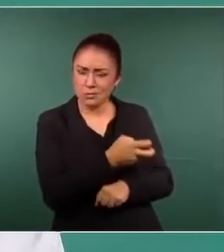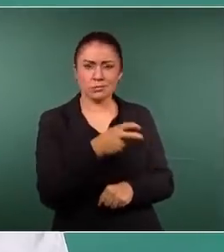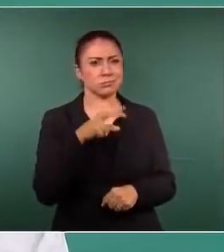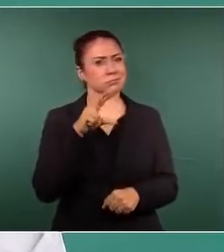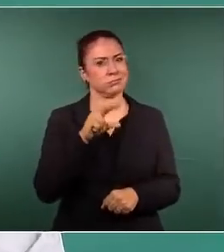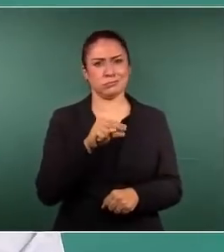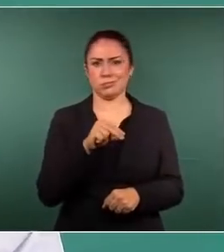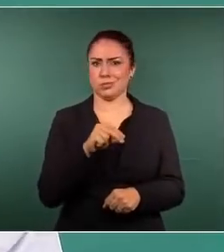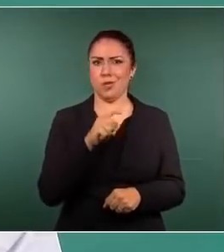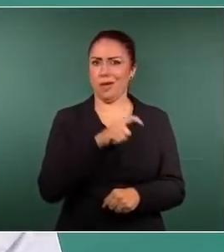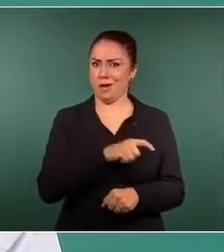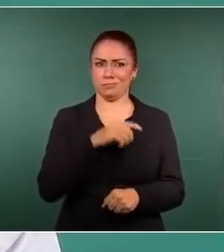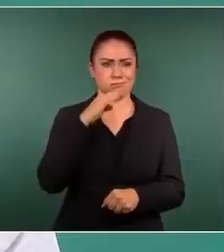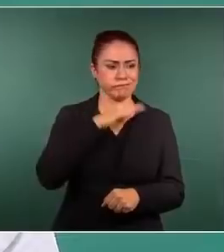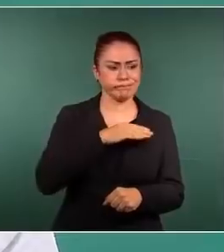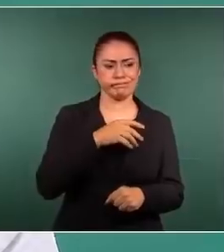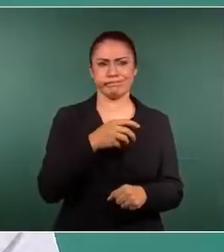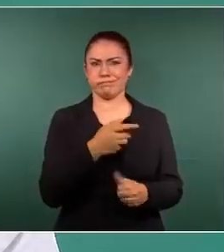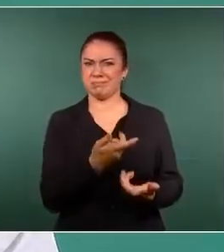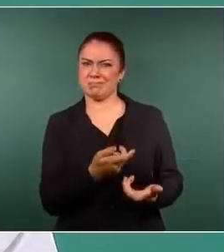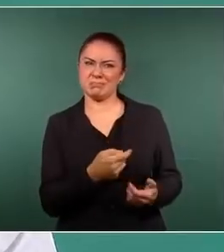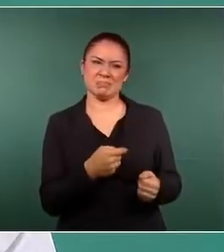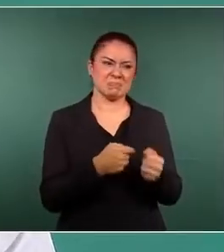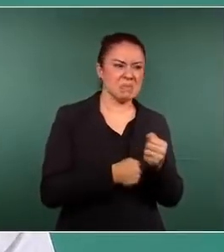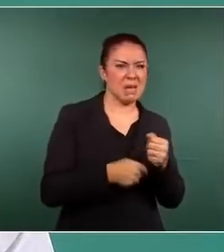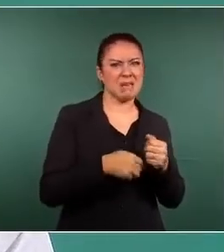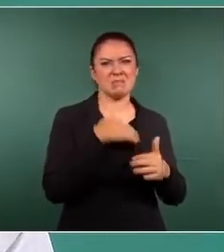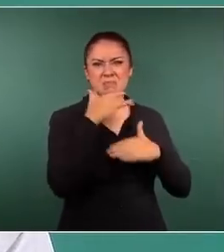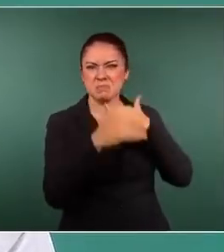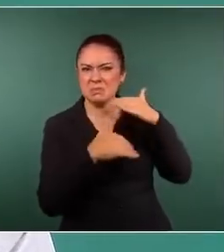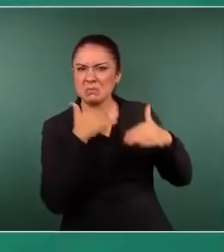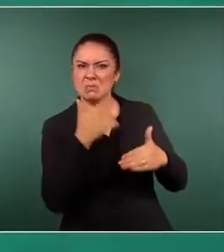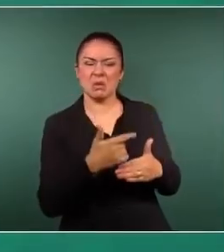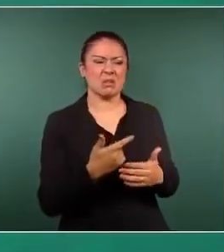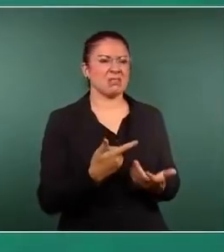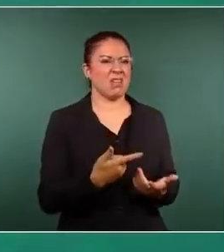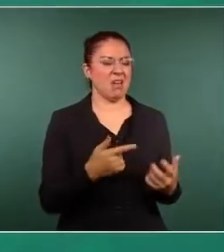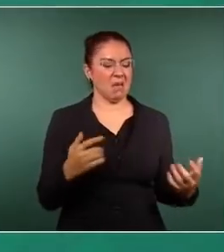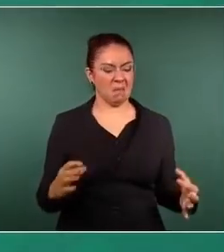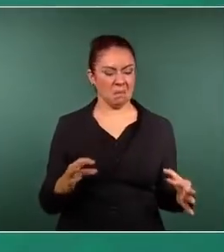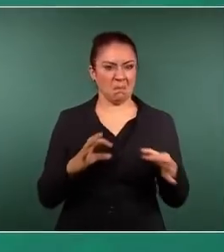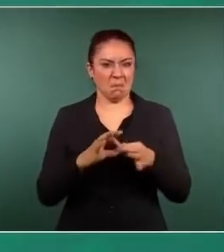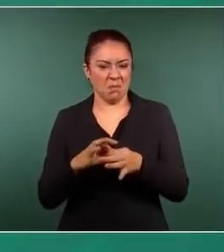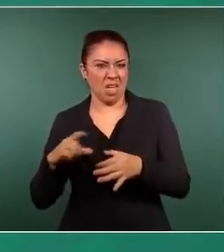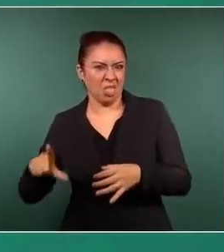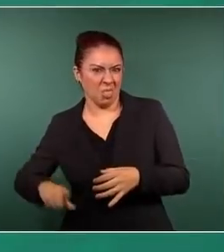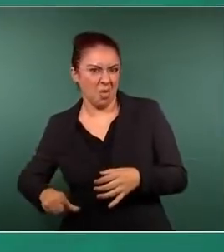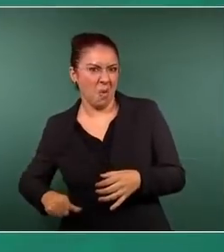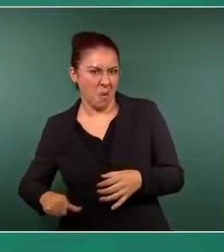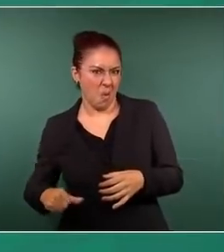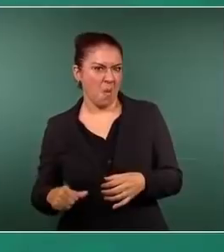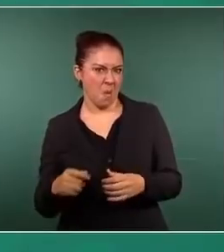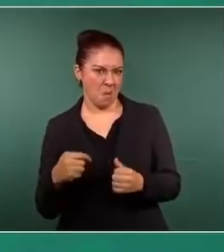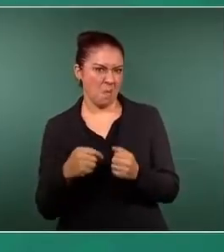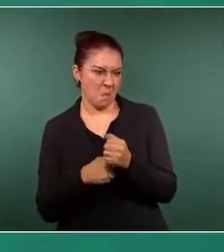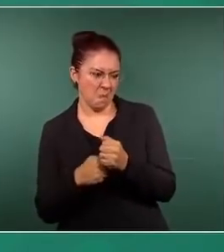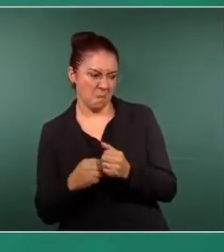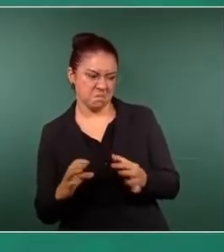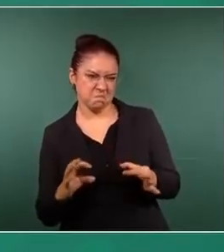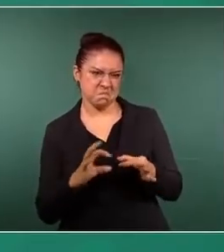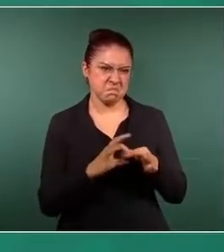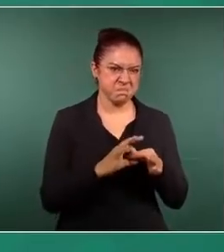el contubernio entre delincuencia y autoridades y van ustedes a